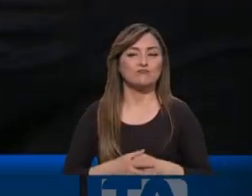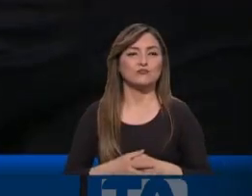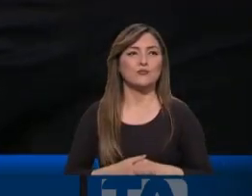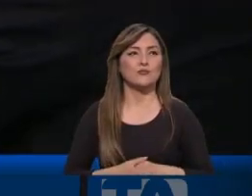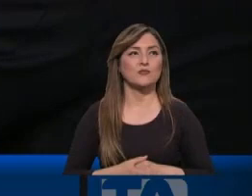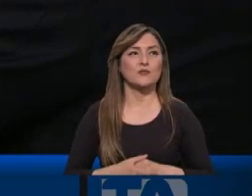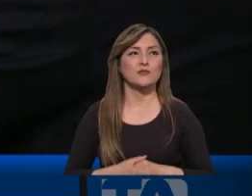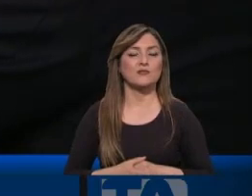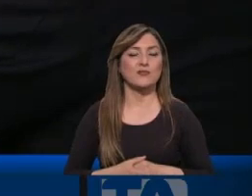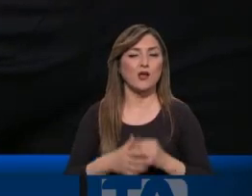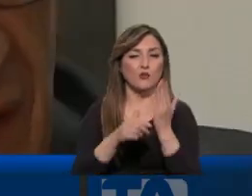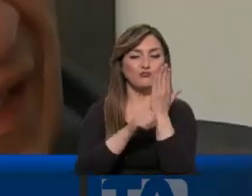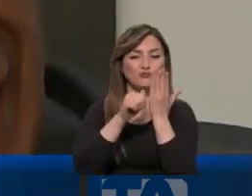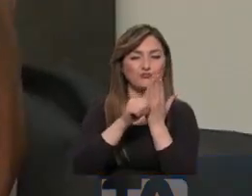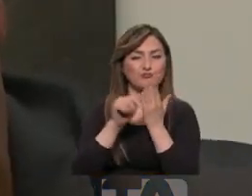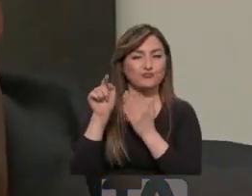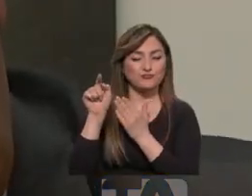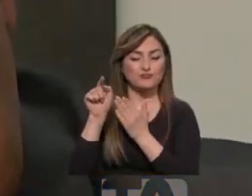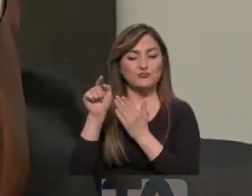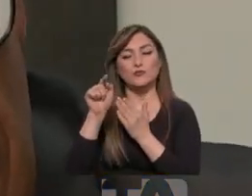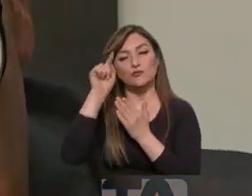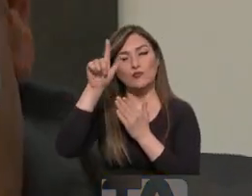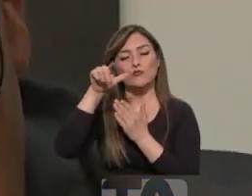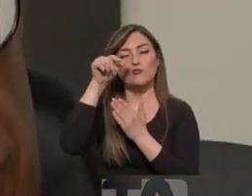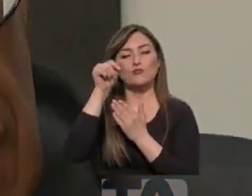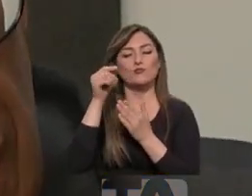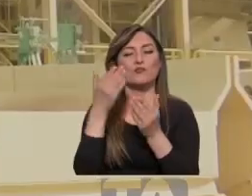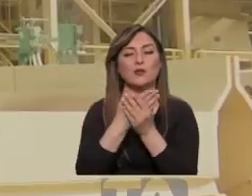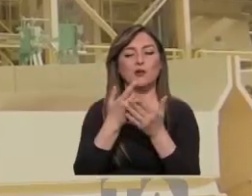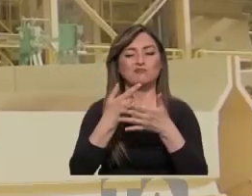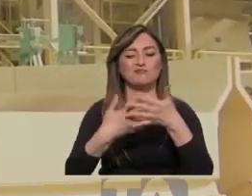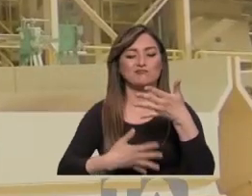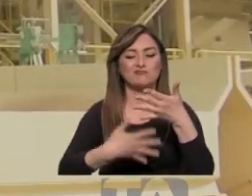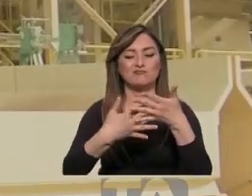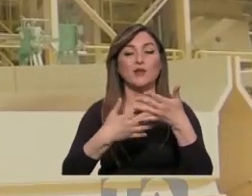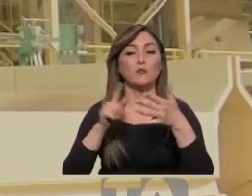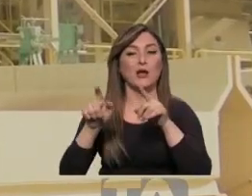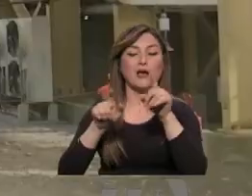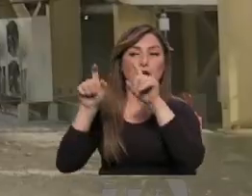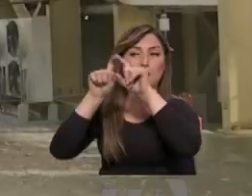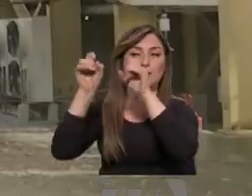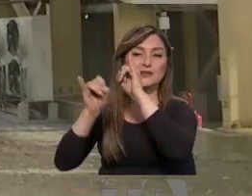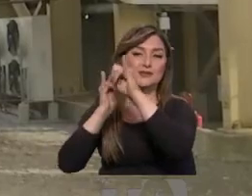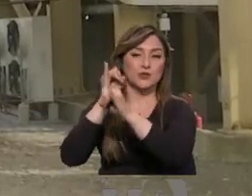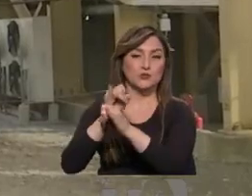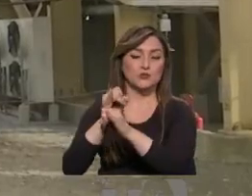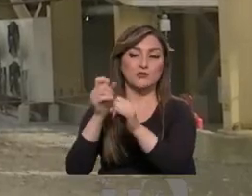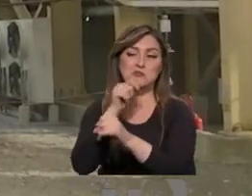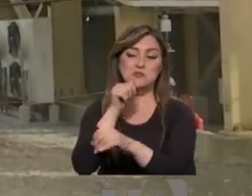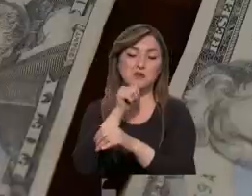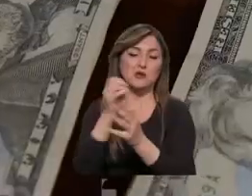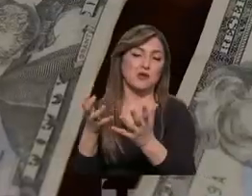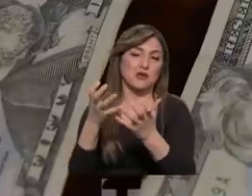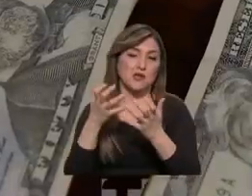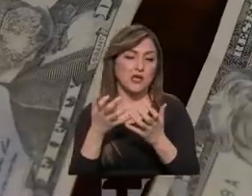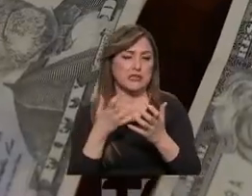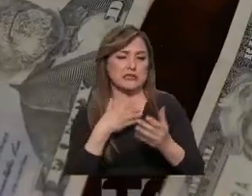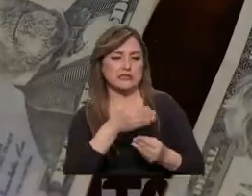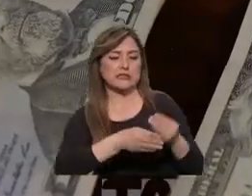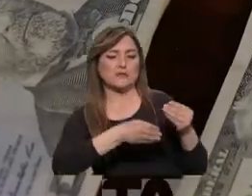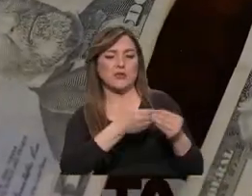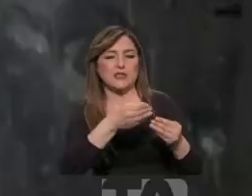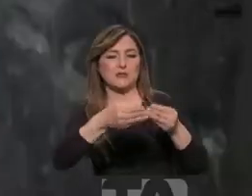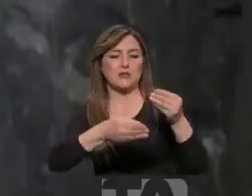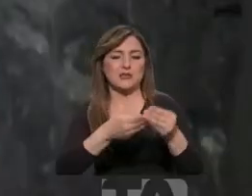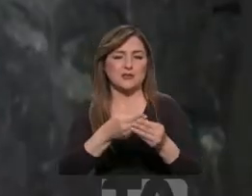El ministro de Energía sostiene que el gobierno tiene en carpeta una serie de concesiones a la empresa privada que empezarán a invertir a